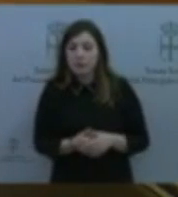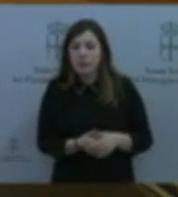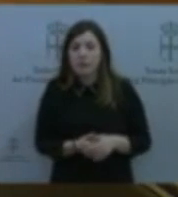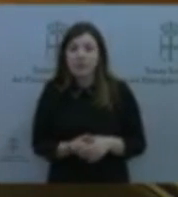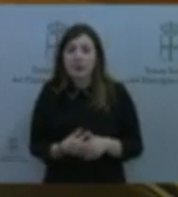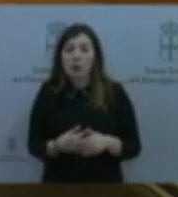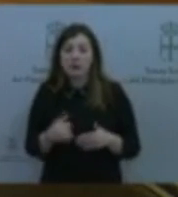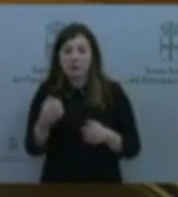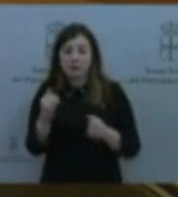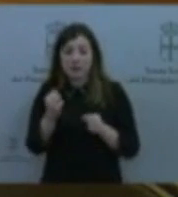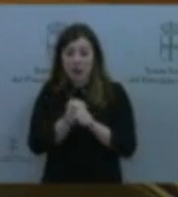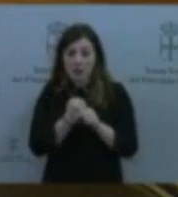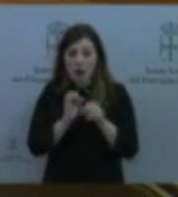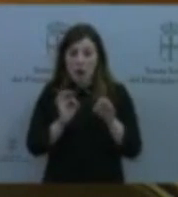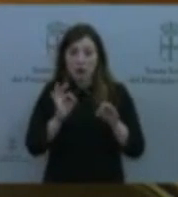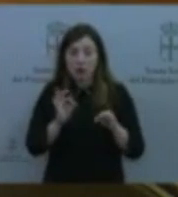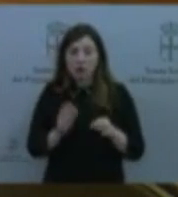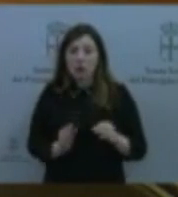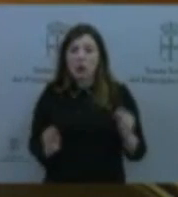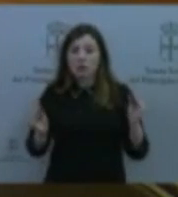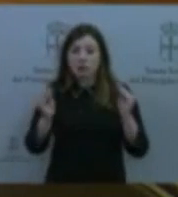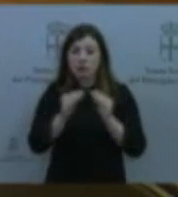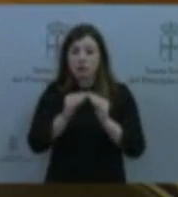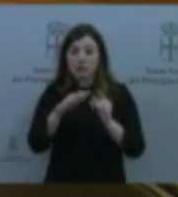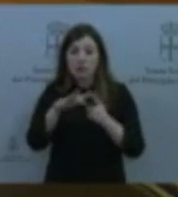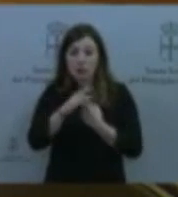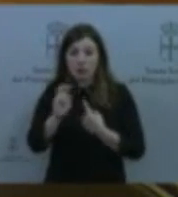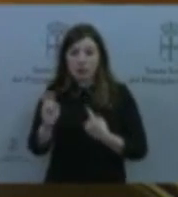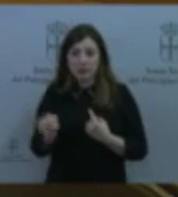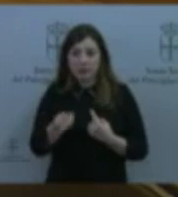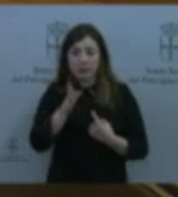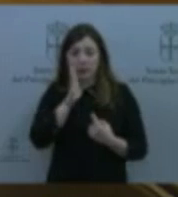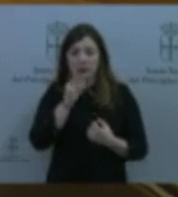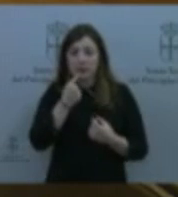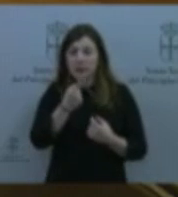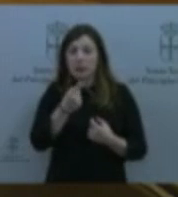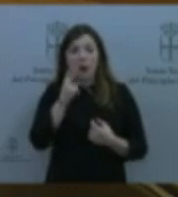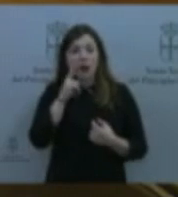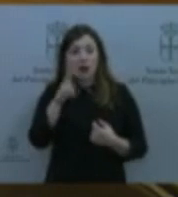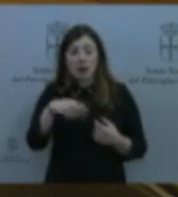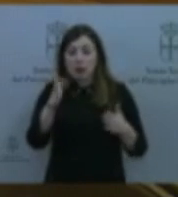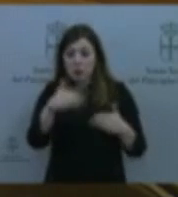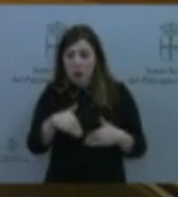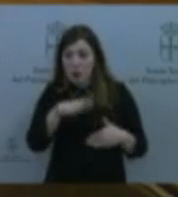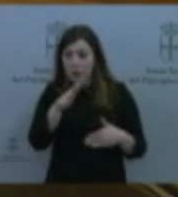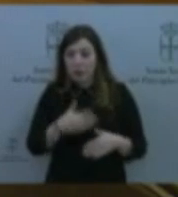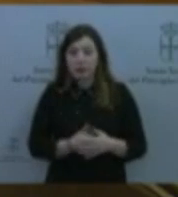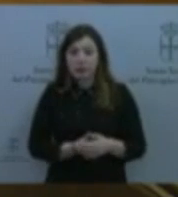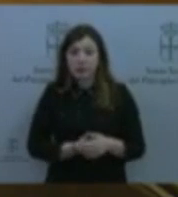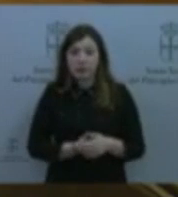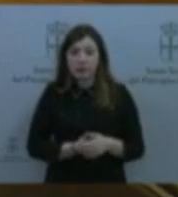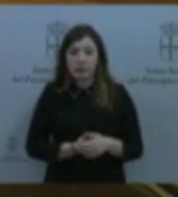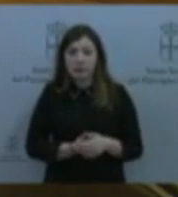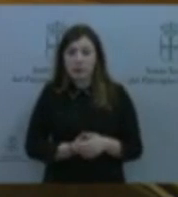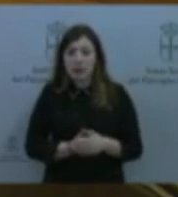varias circunstancias adversas que mencionamos, ¿no? La falta de reconocimiento, que no se corresponde el conjunto categoría y retribución con